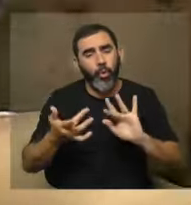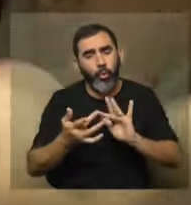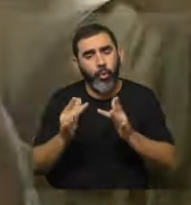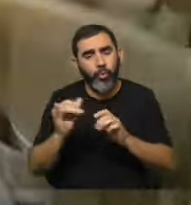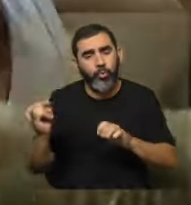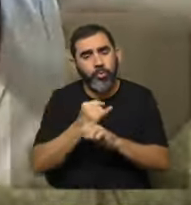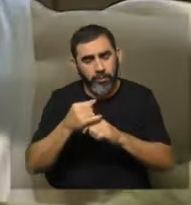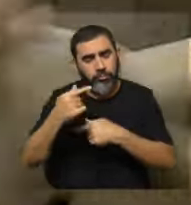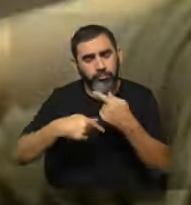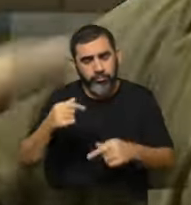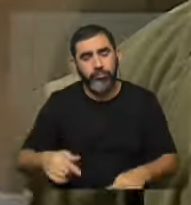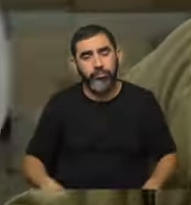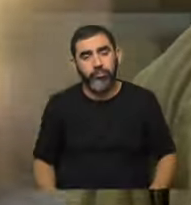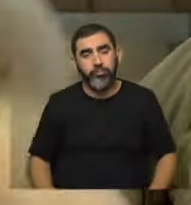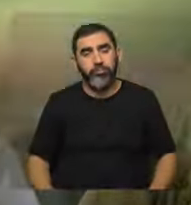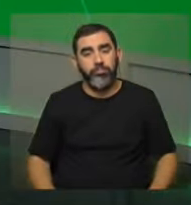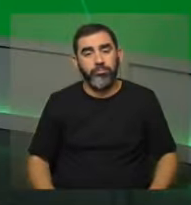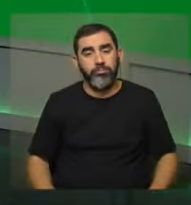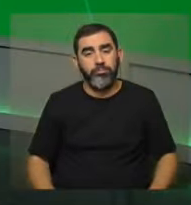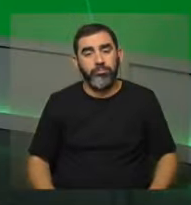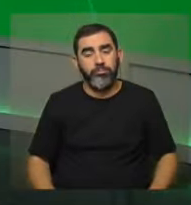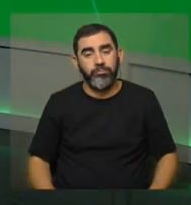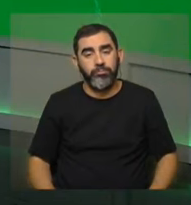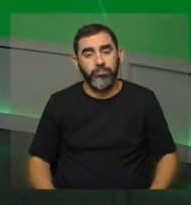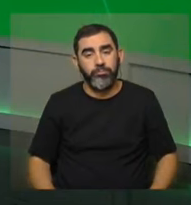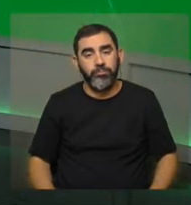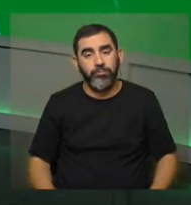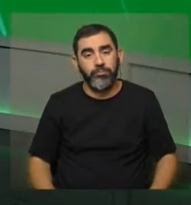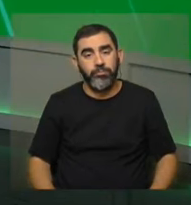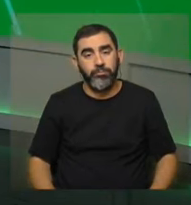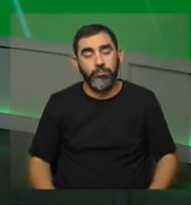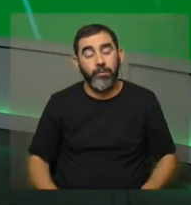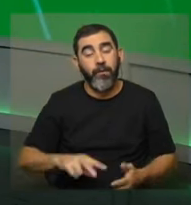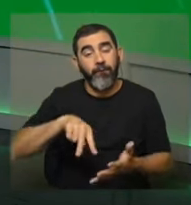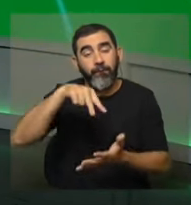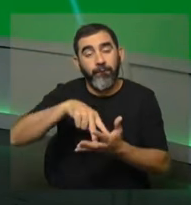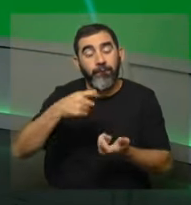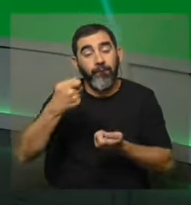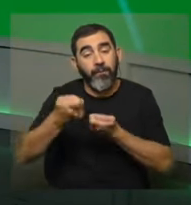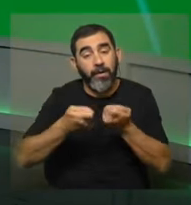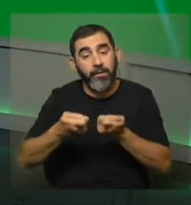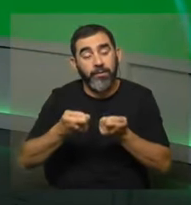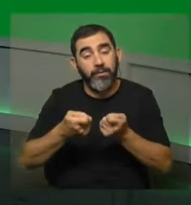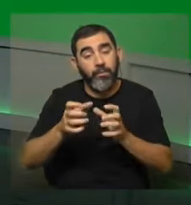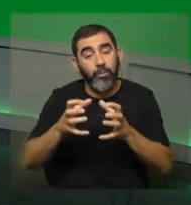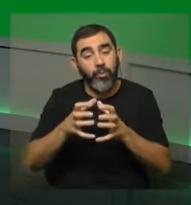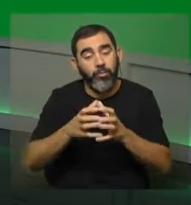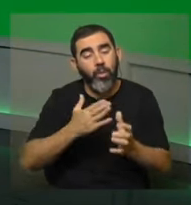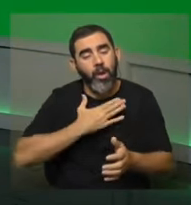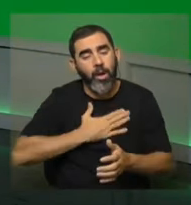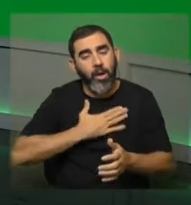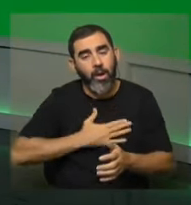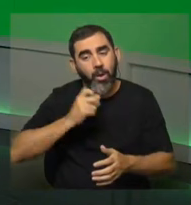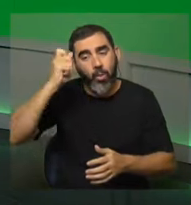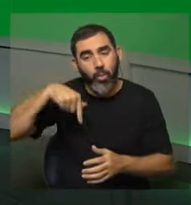institución está abierto a todo esto en el elenco del balet Nacional del sodre varios integrantes comparten la visión